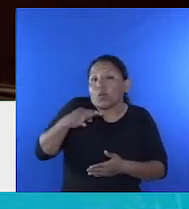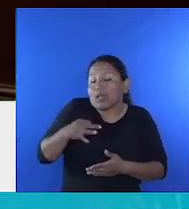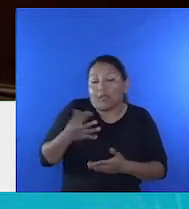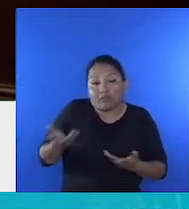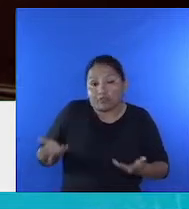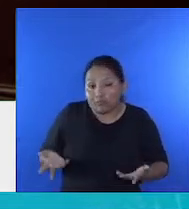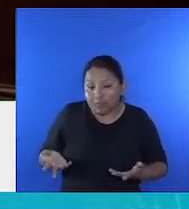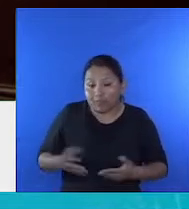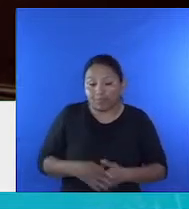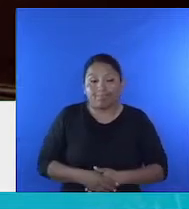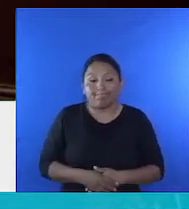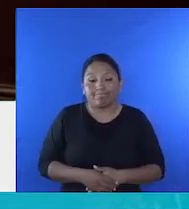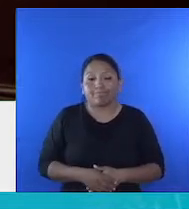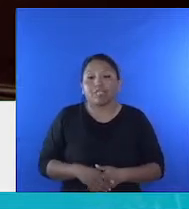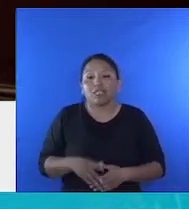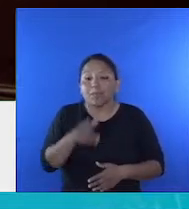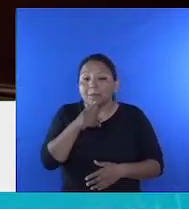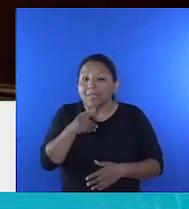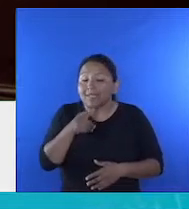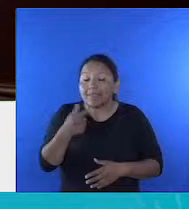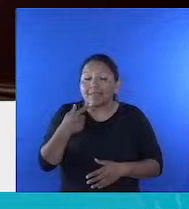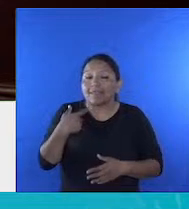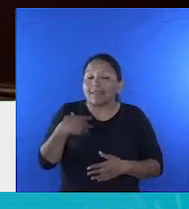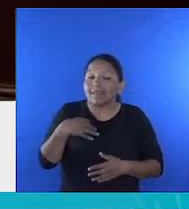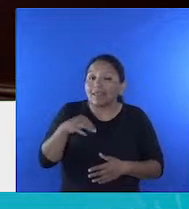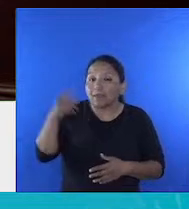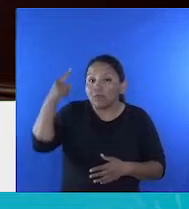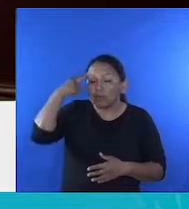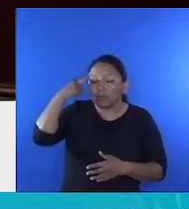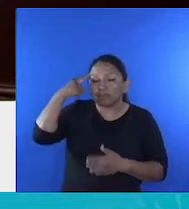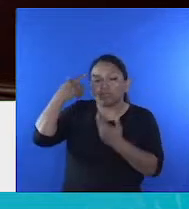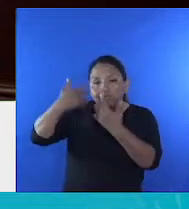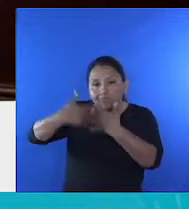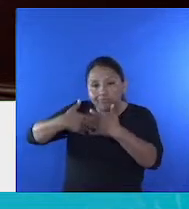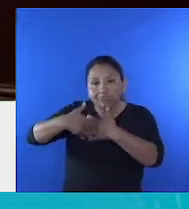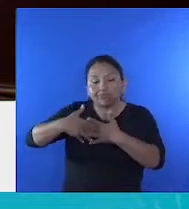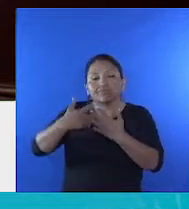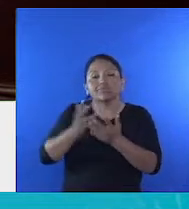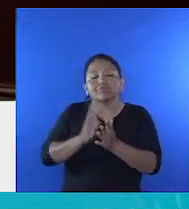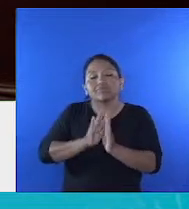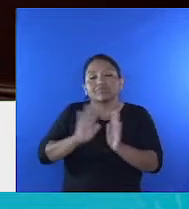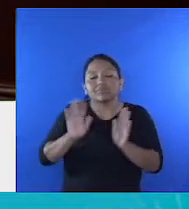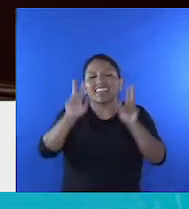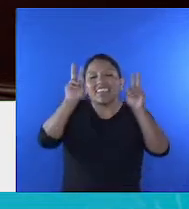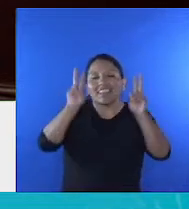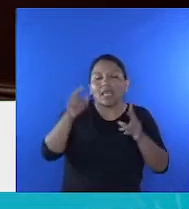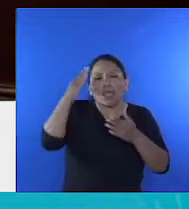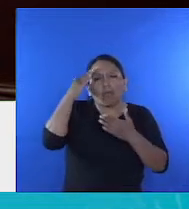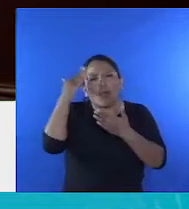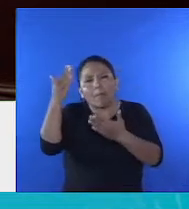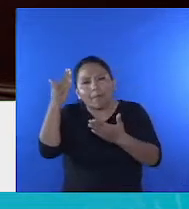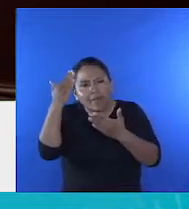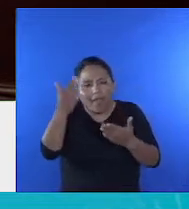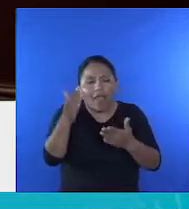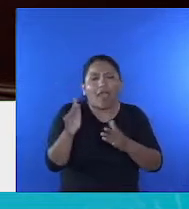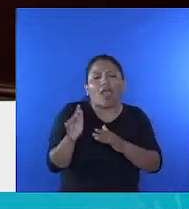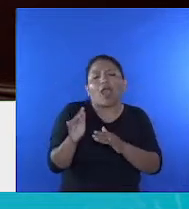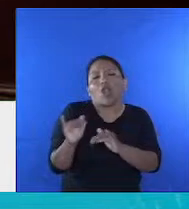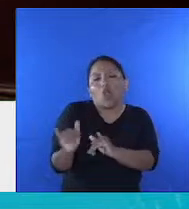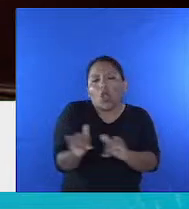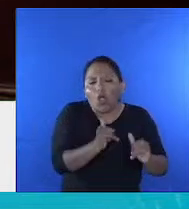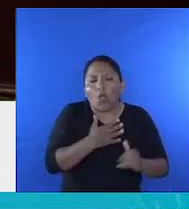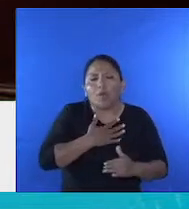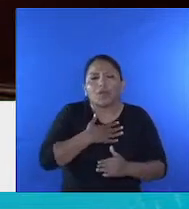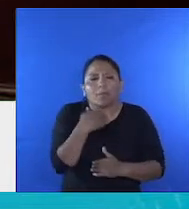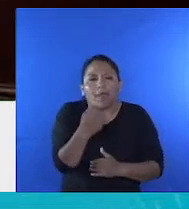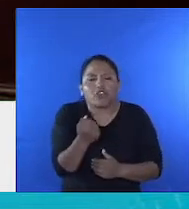lo que creo que tenemos que pensar en esta Cámara es salirse del efeméride de los homenajes a esos jóvenes patriotas que